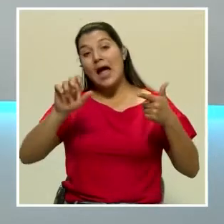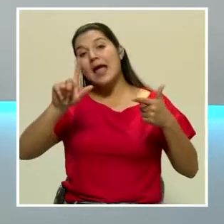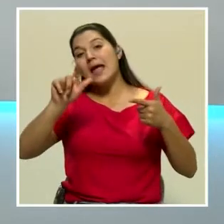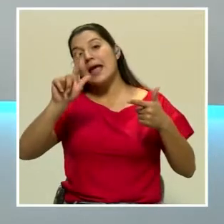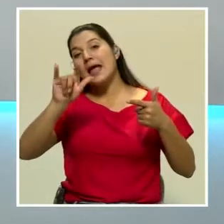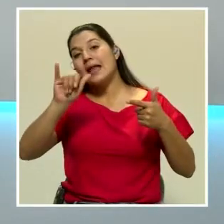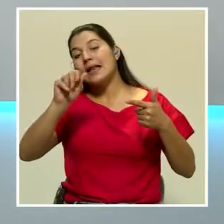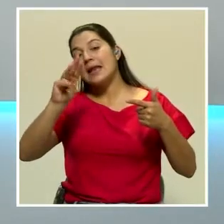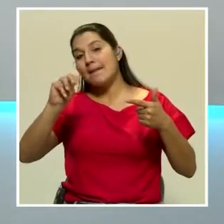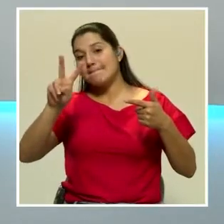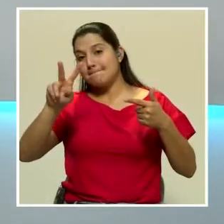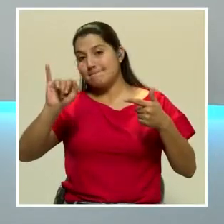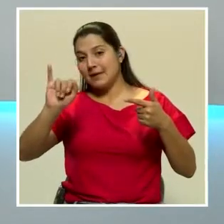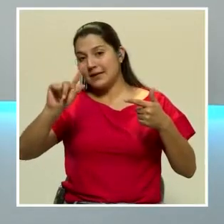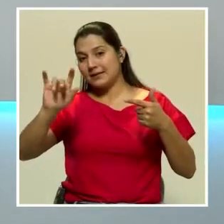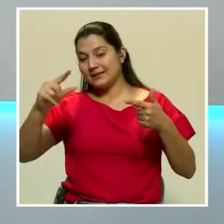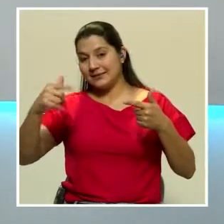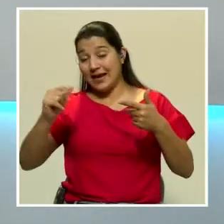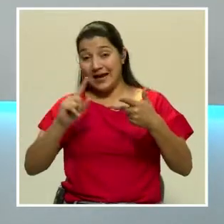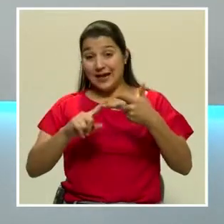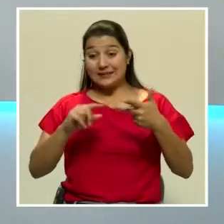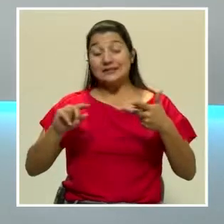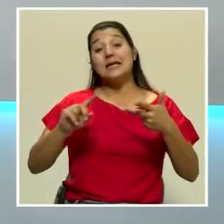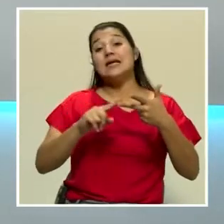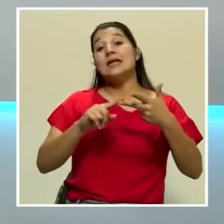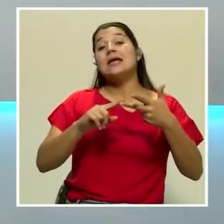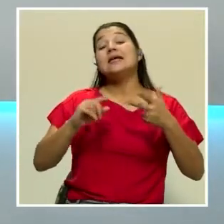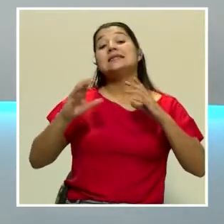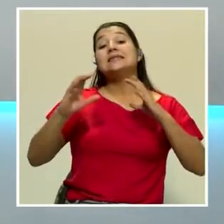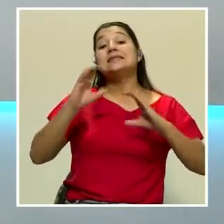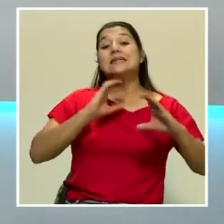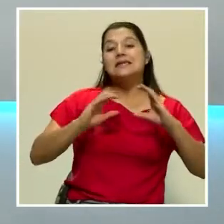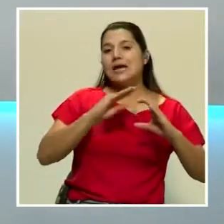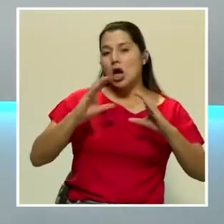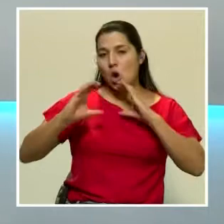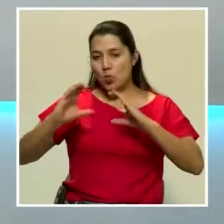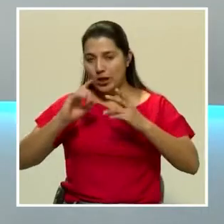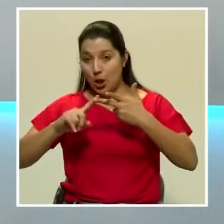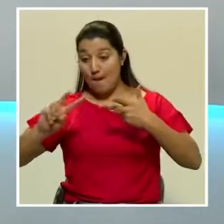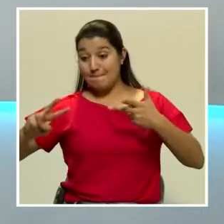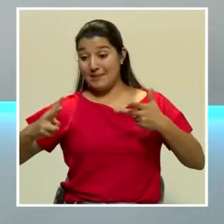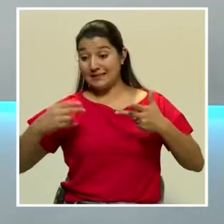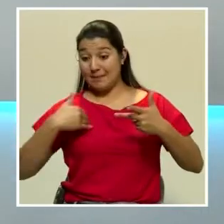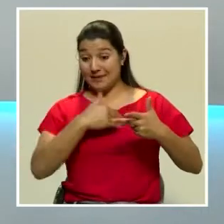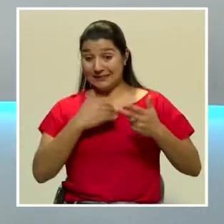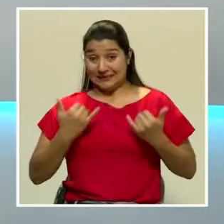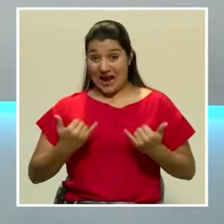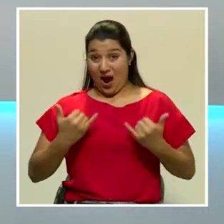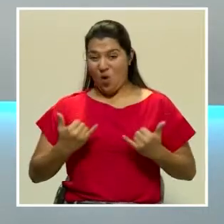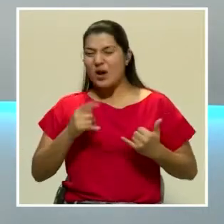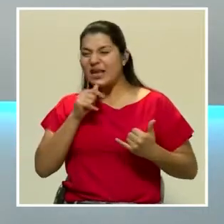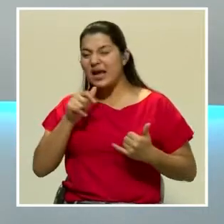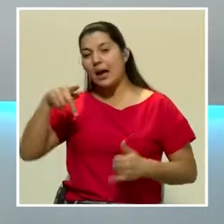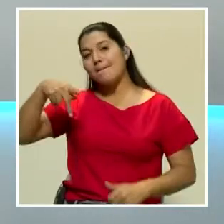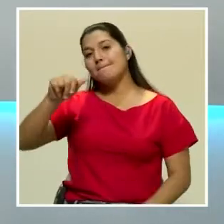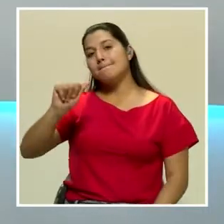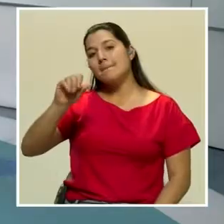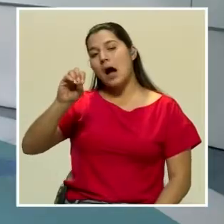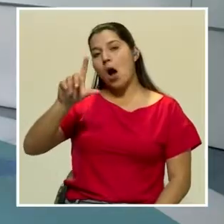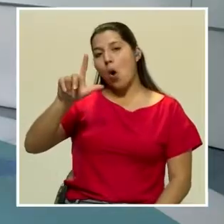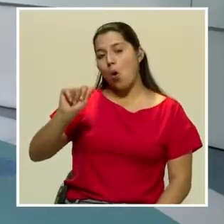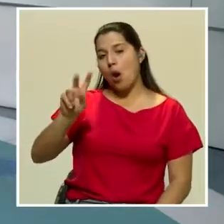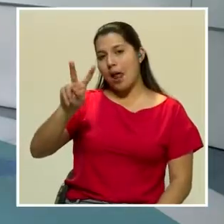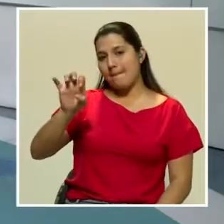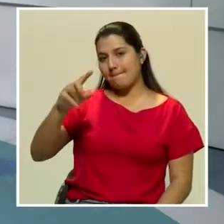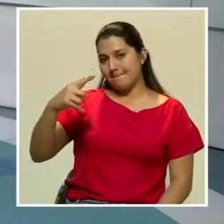actual viceministra Paola Vega. Don Ernesto, vamos a comentarle un poco los perfiles de estos nuevos profesionales que